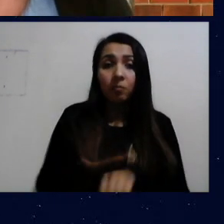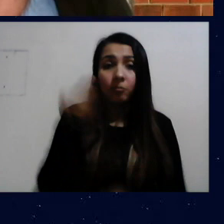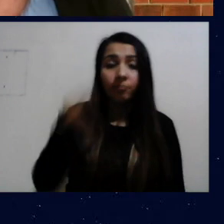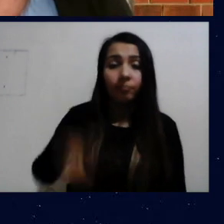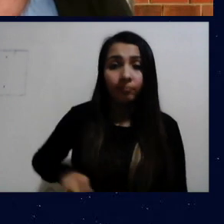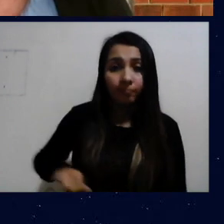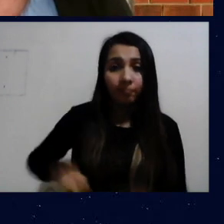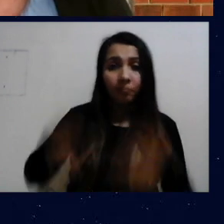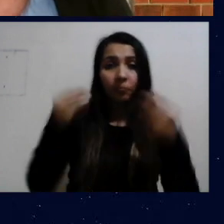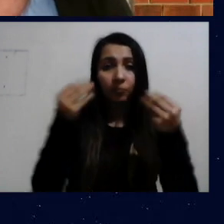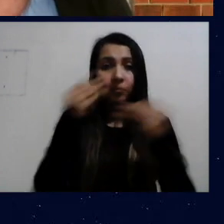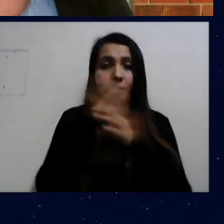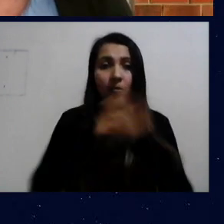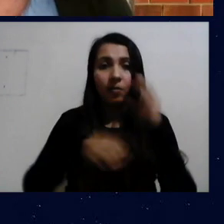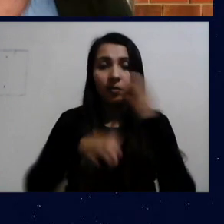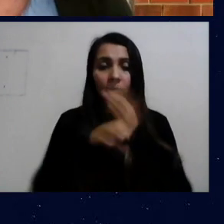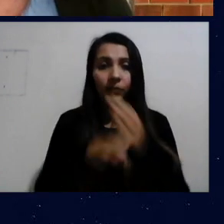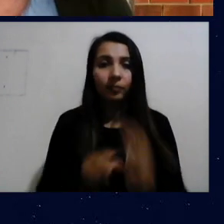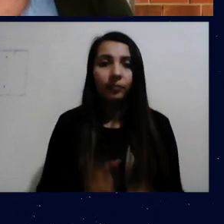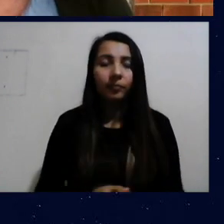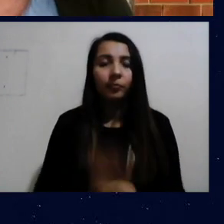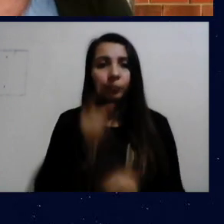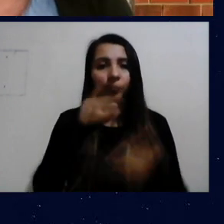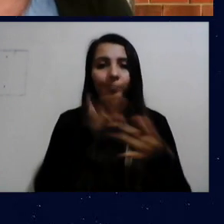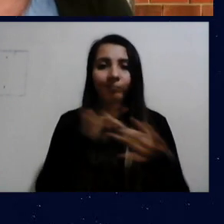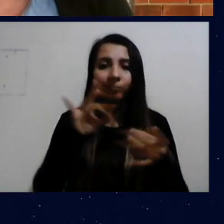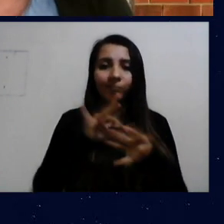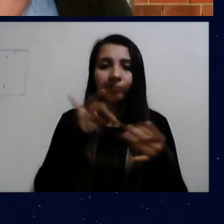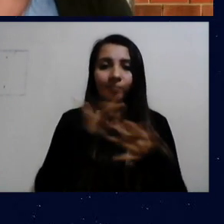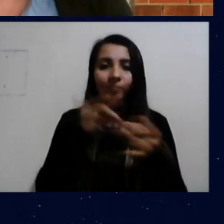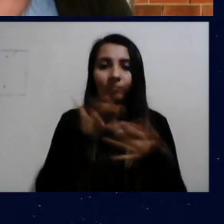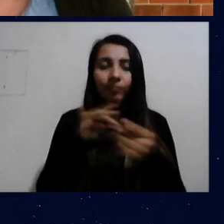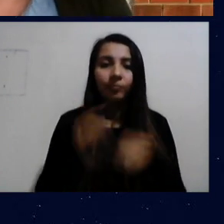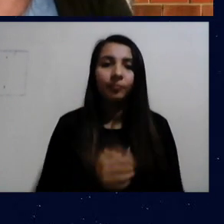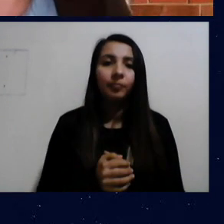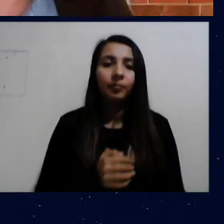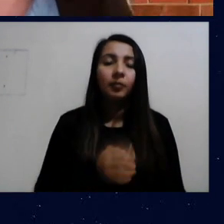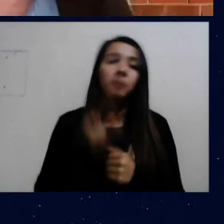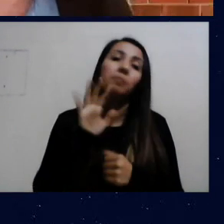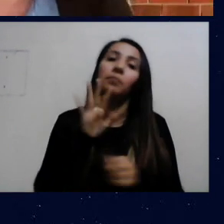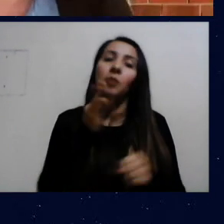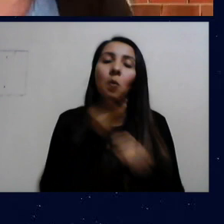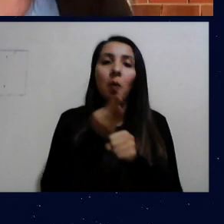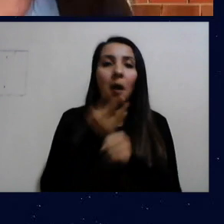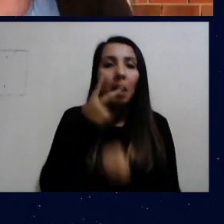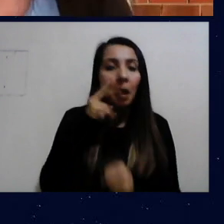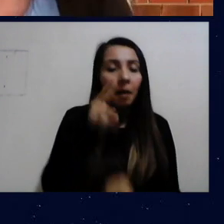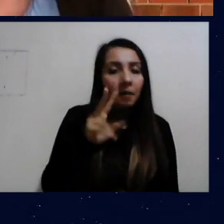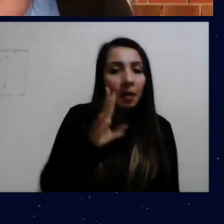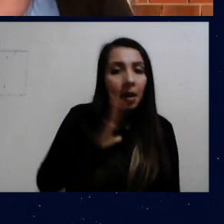Y bueno, vamos a ver si tenemos algunas preguntas. Yo tengo algunas también.